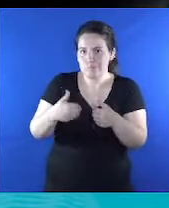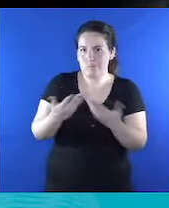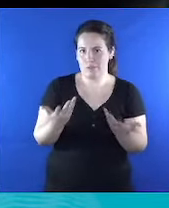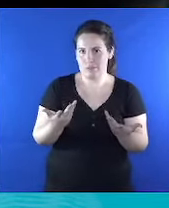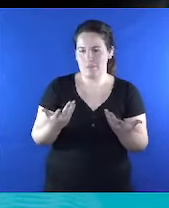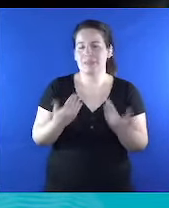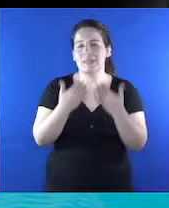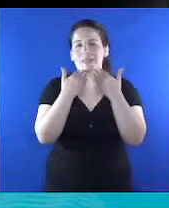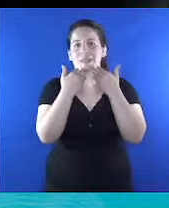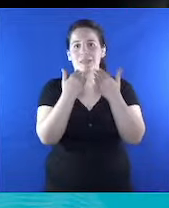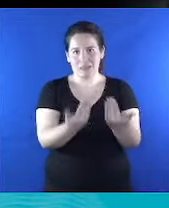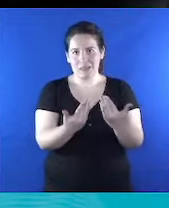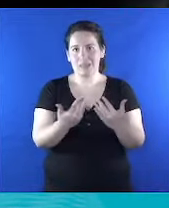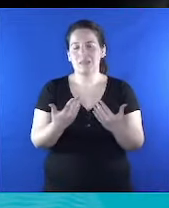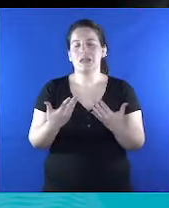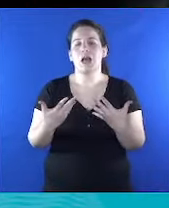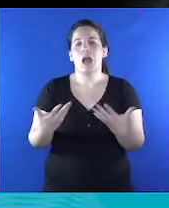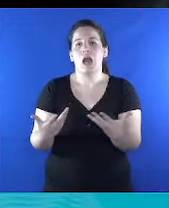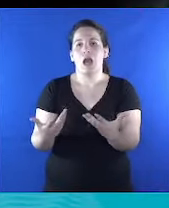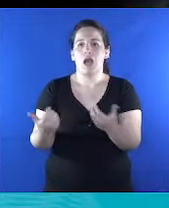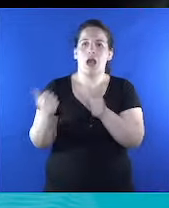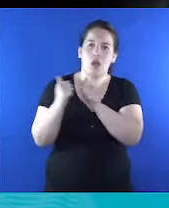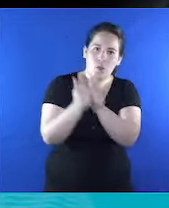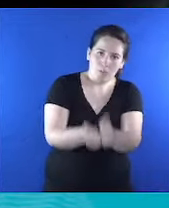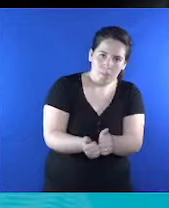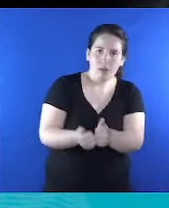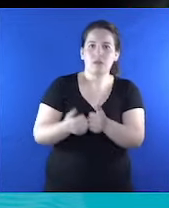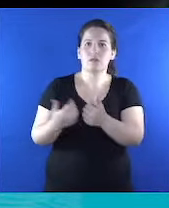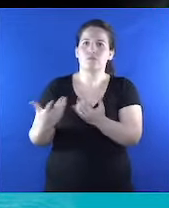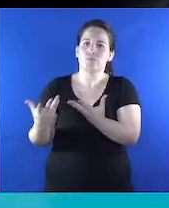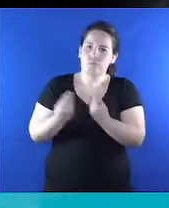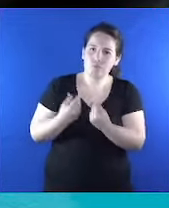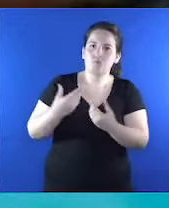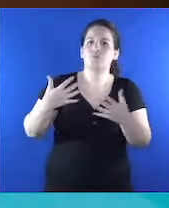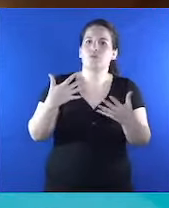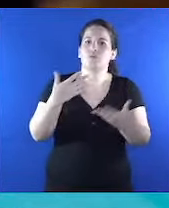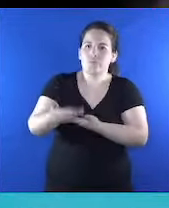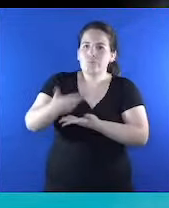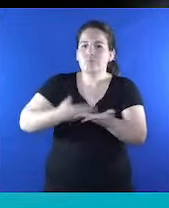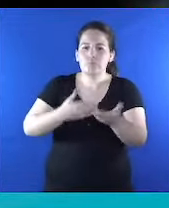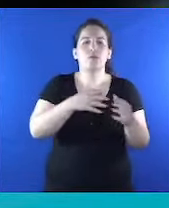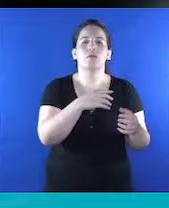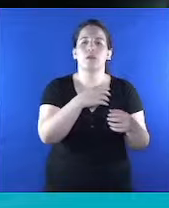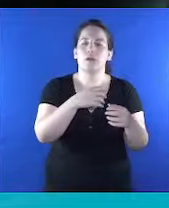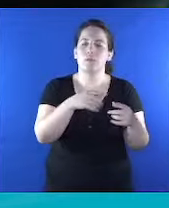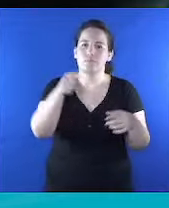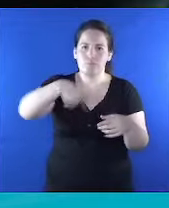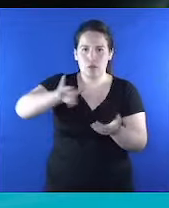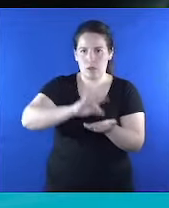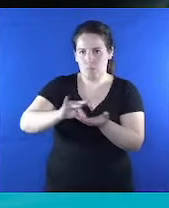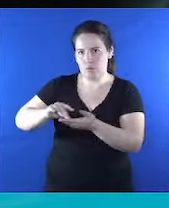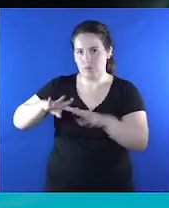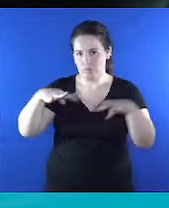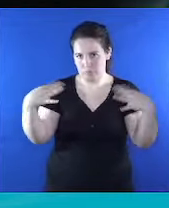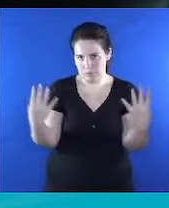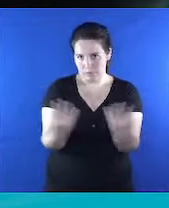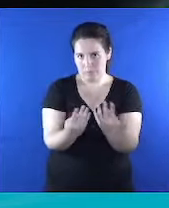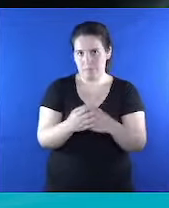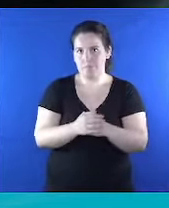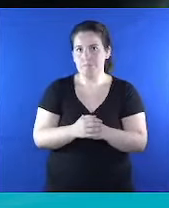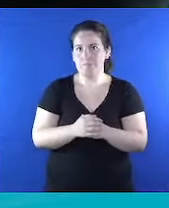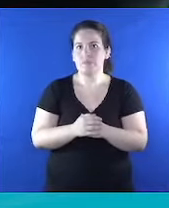Quiero agradecer el acompañamiento y la predisposición de trabajo de todos los diputados y diputadas de esta cámara